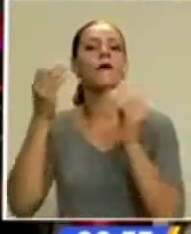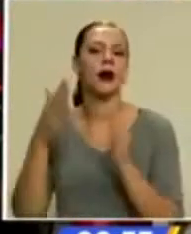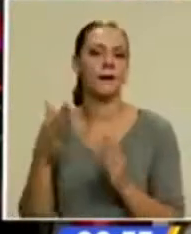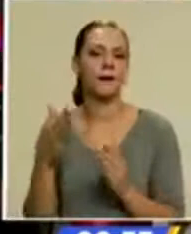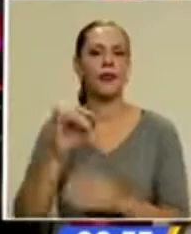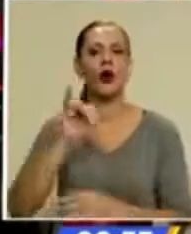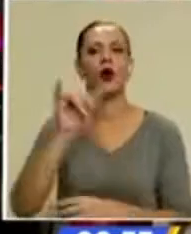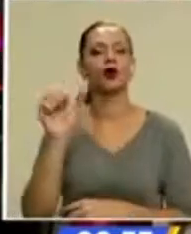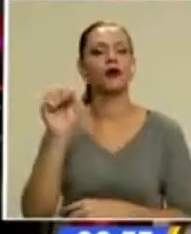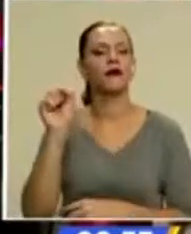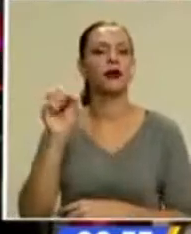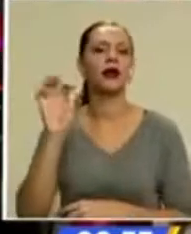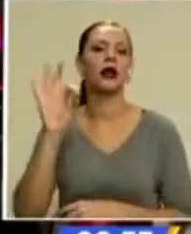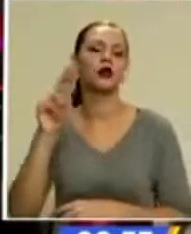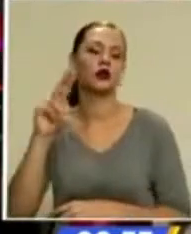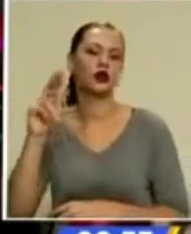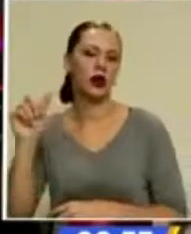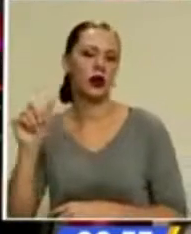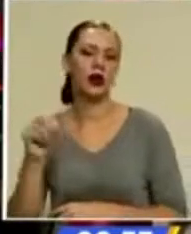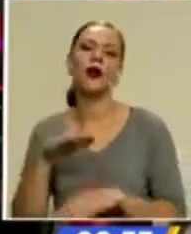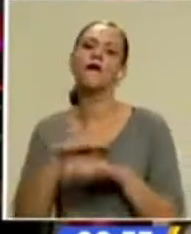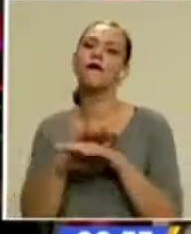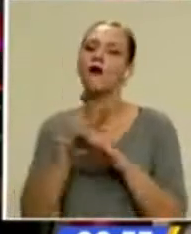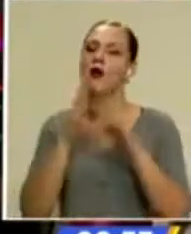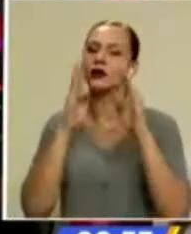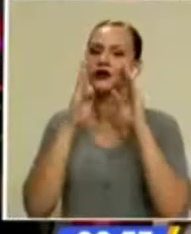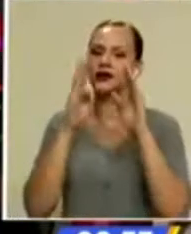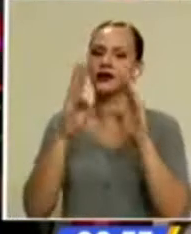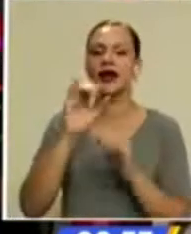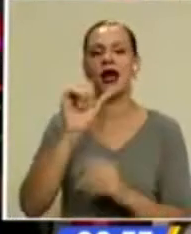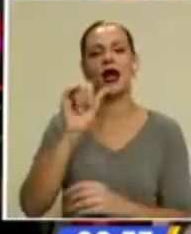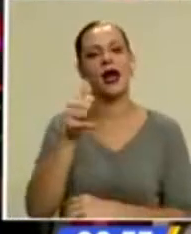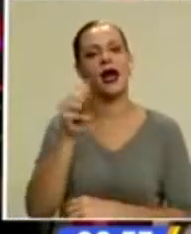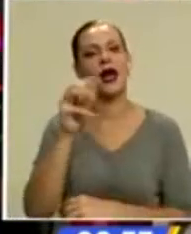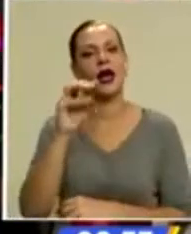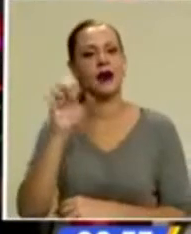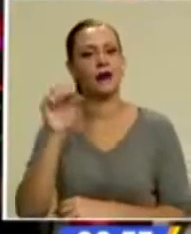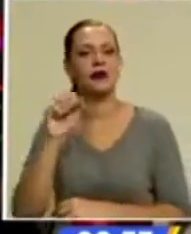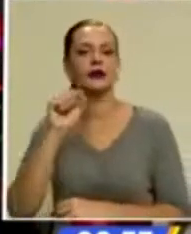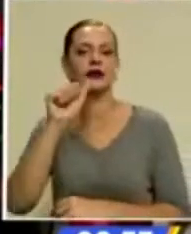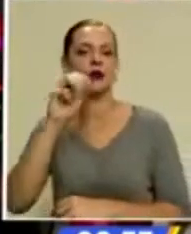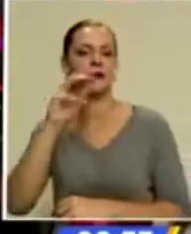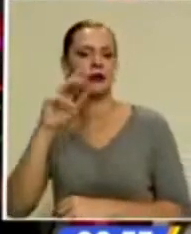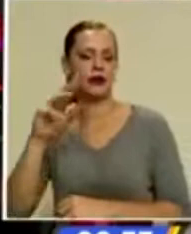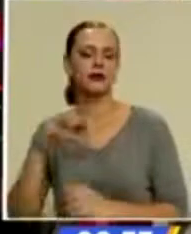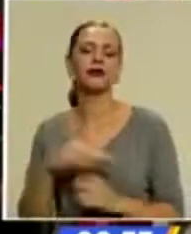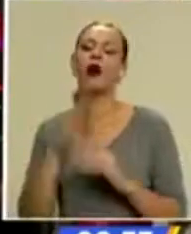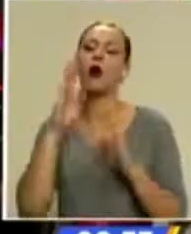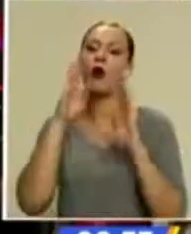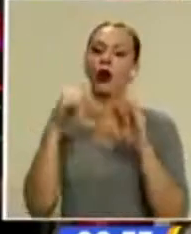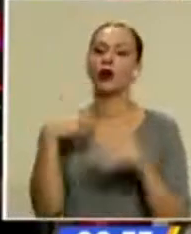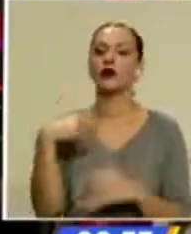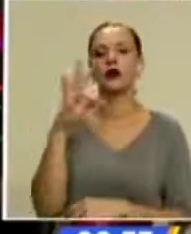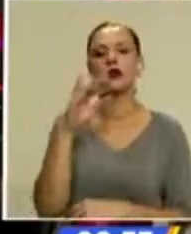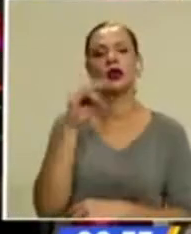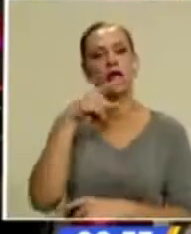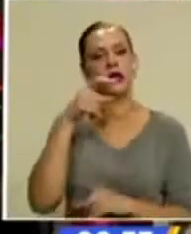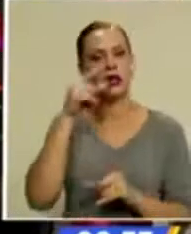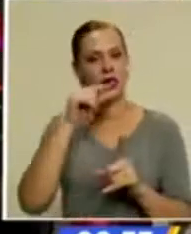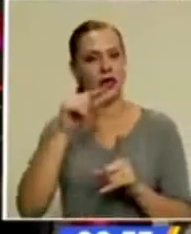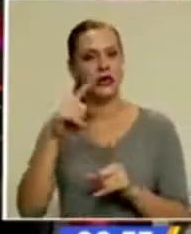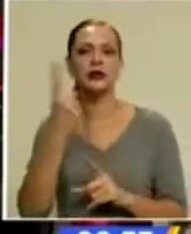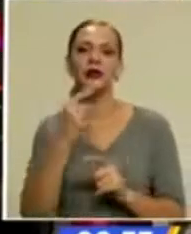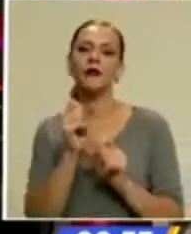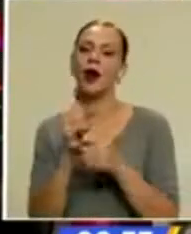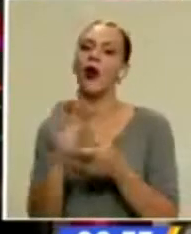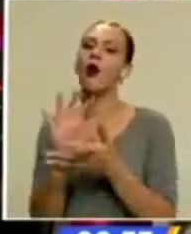maestras, Josefina y Tuna. Favor saludar a James Samir Quiroz. Hola, soy Tracy de Grecia.